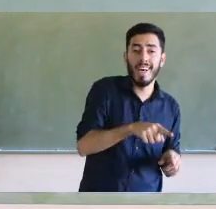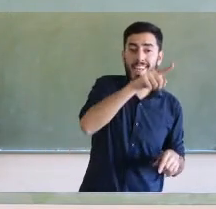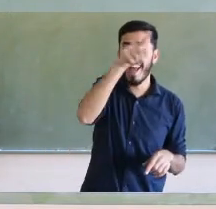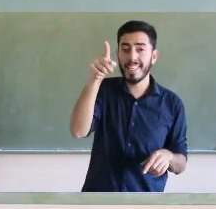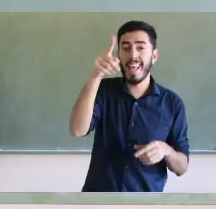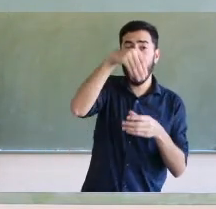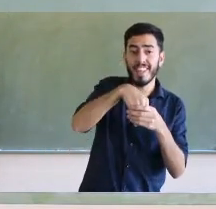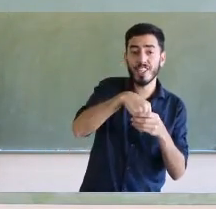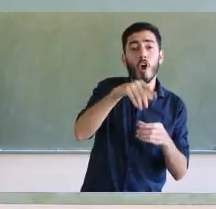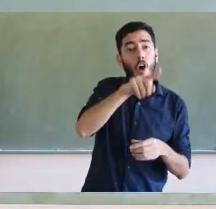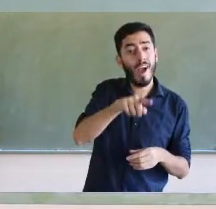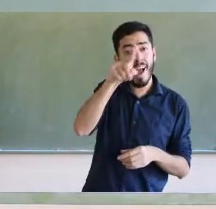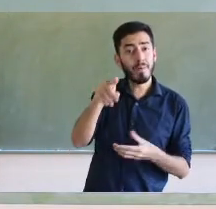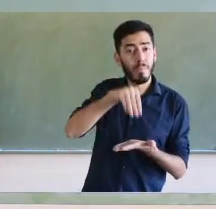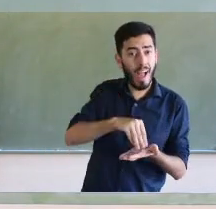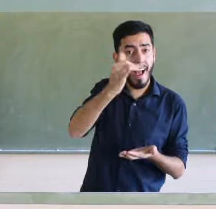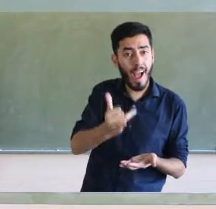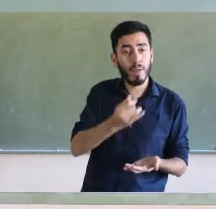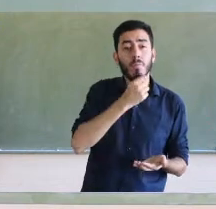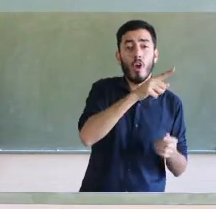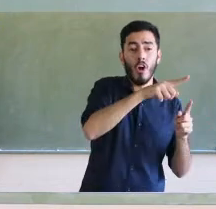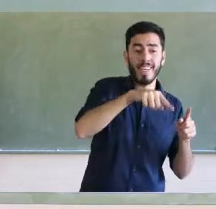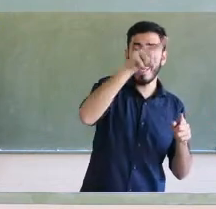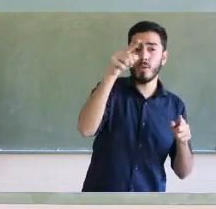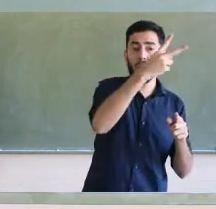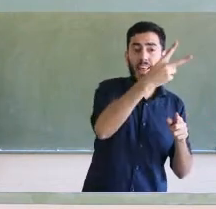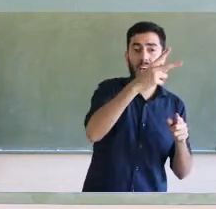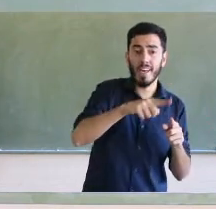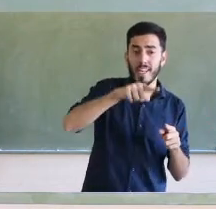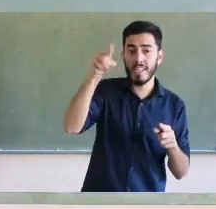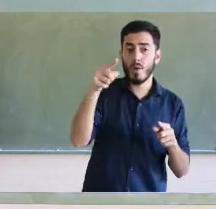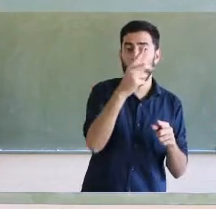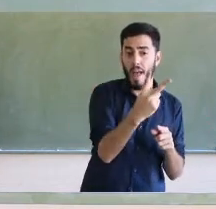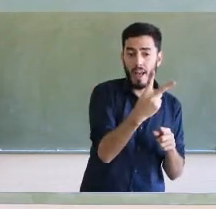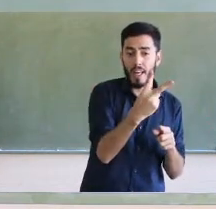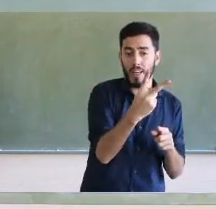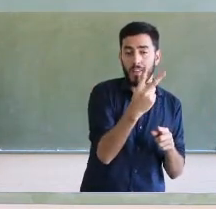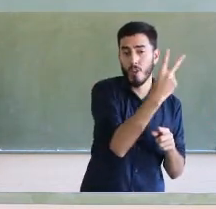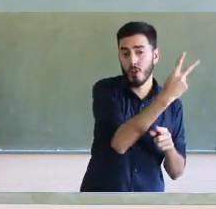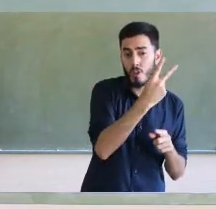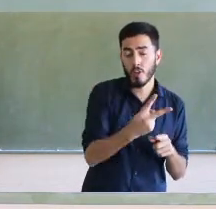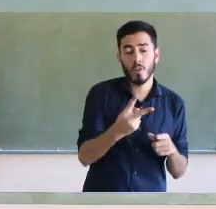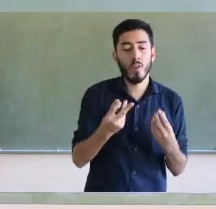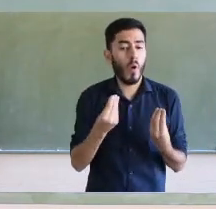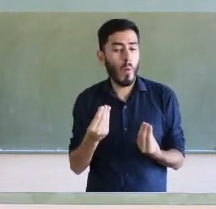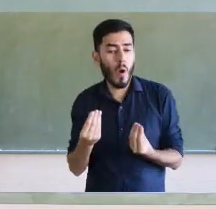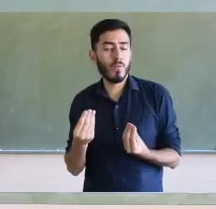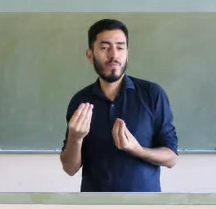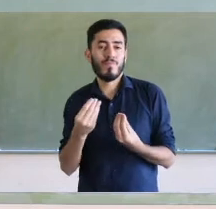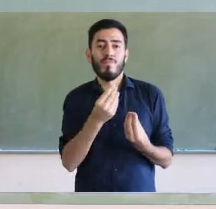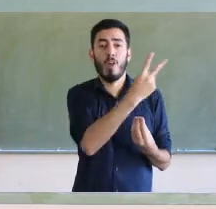raíz cuadrada y raíz cuadrada. Por lo tanto, cada una de las raíces tiene un número 2, ¿sí? Como índice. ¿Qué es lo que hicimos?